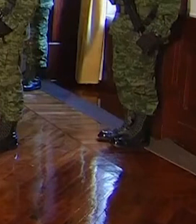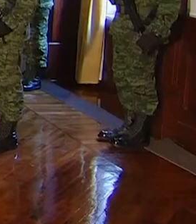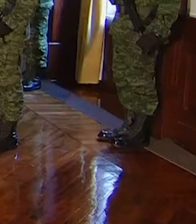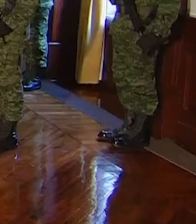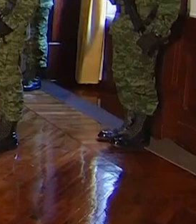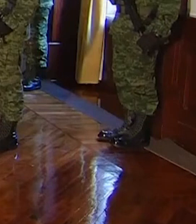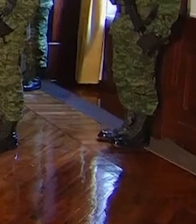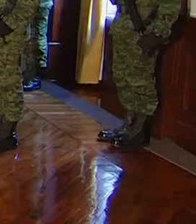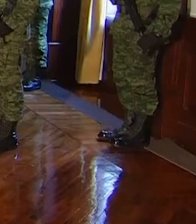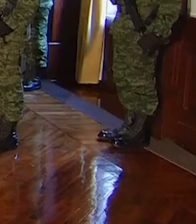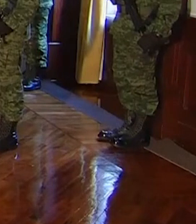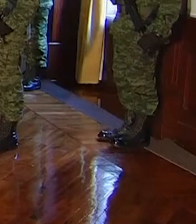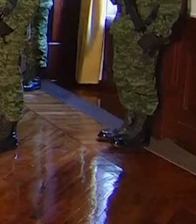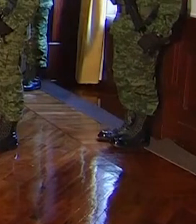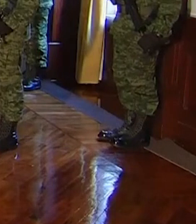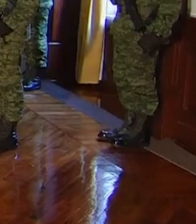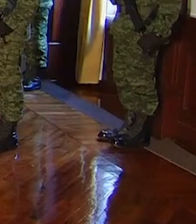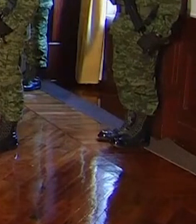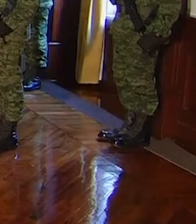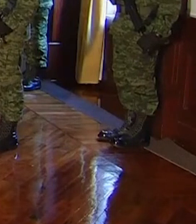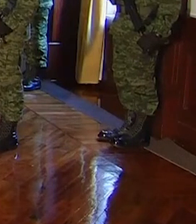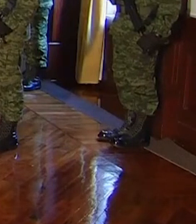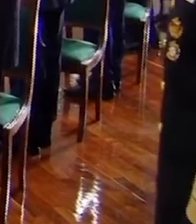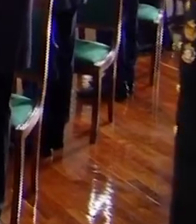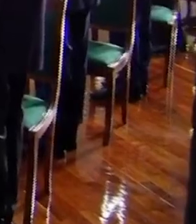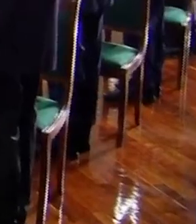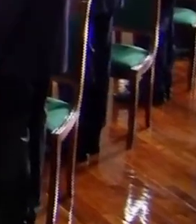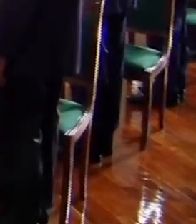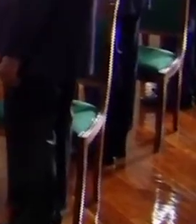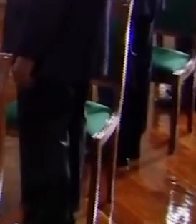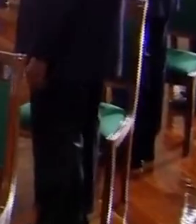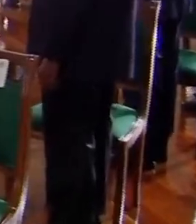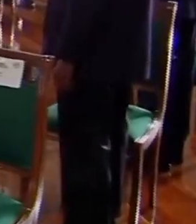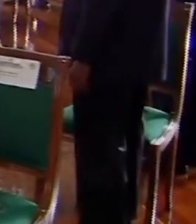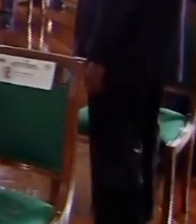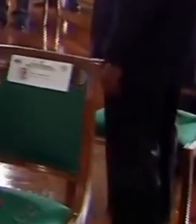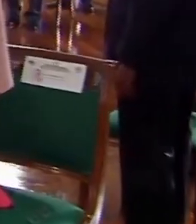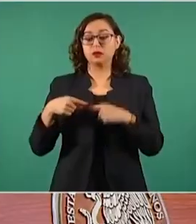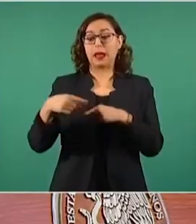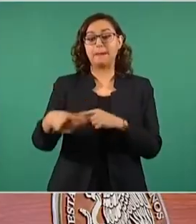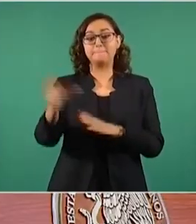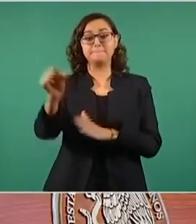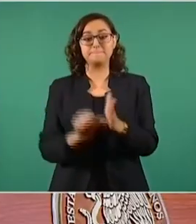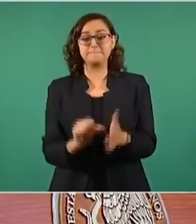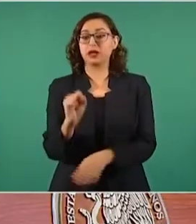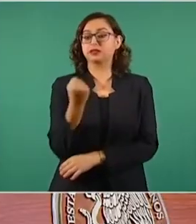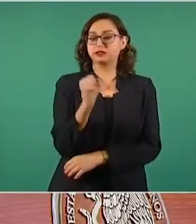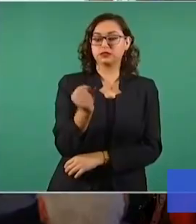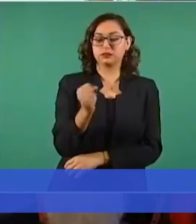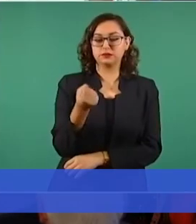el mandatario argumenta que una reforma es necesaria para evitar que los precios de la energía aumenten voy a enviar